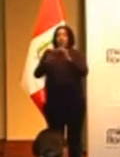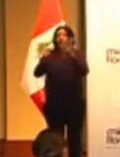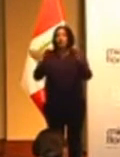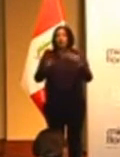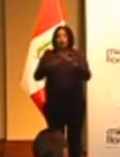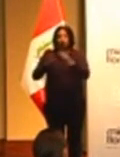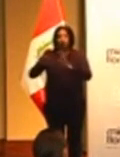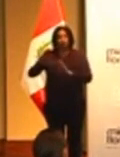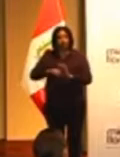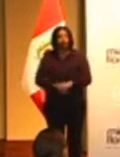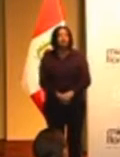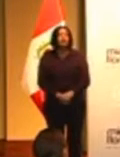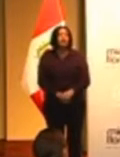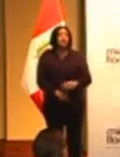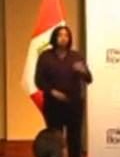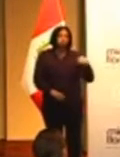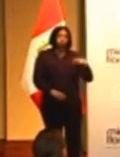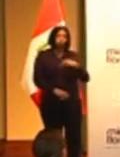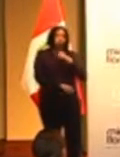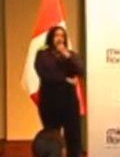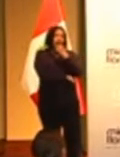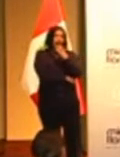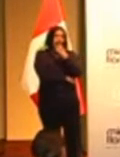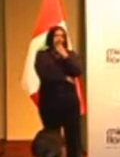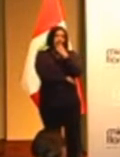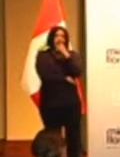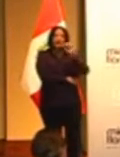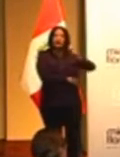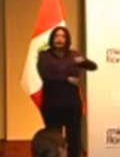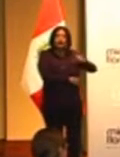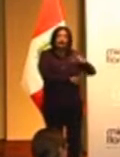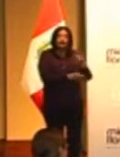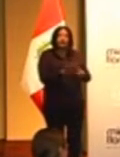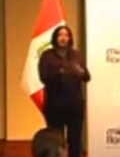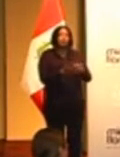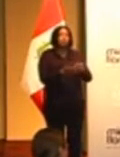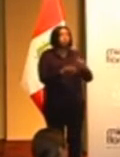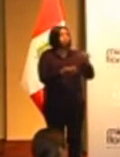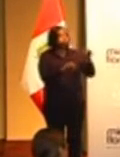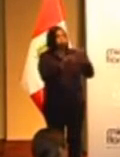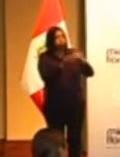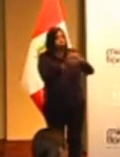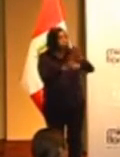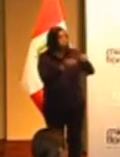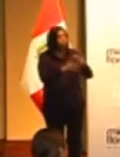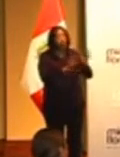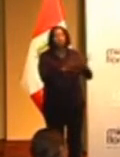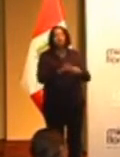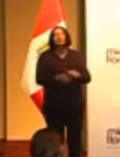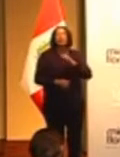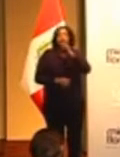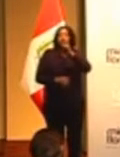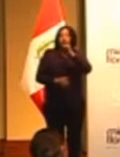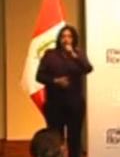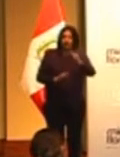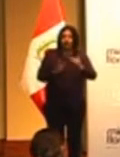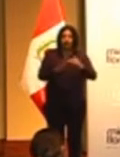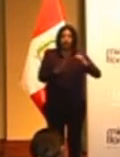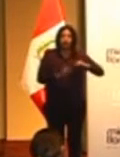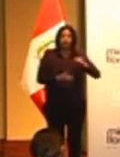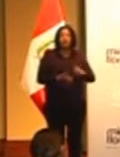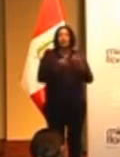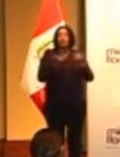ciudades. Entonces dijimos, tenemos que ponernos al día, y era un pendiente que tenía la municipalidad, entonces